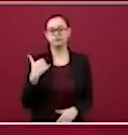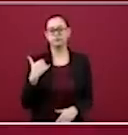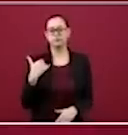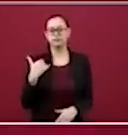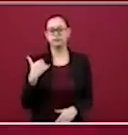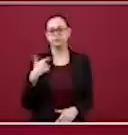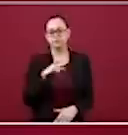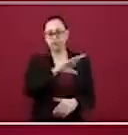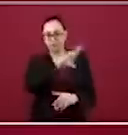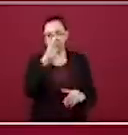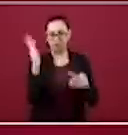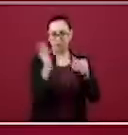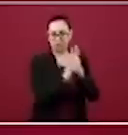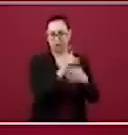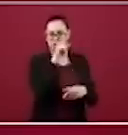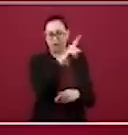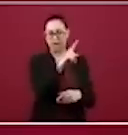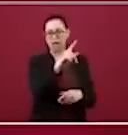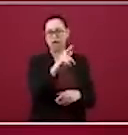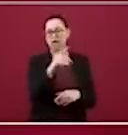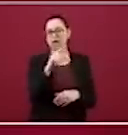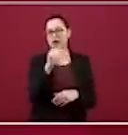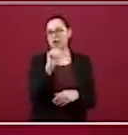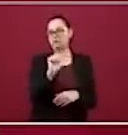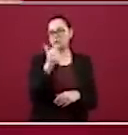en el Archivo General de la Nación,